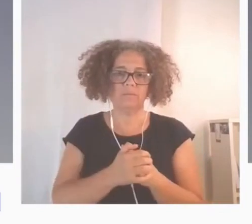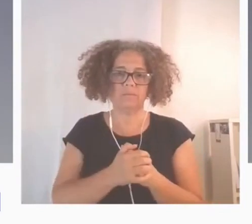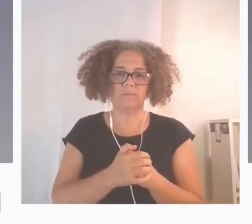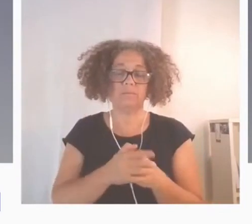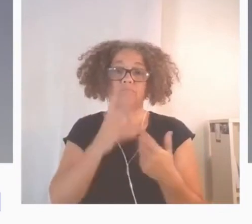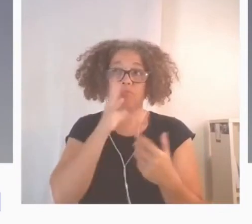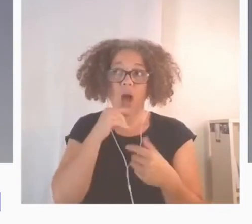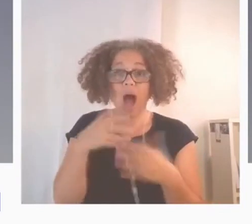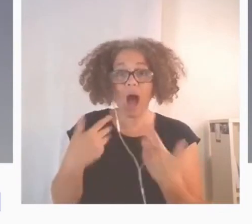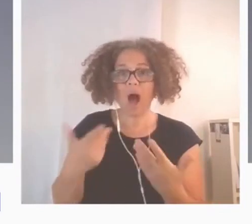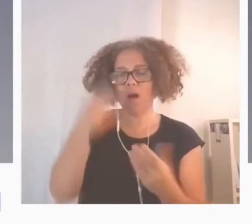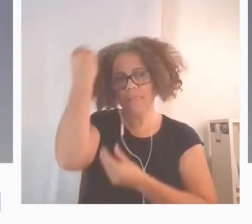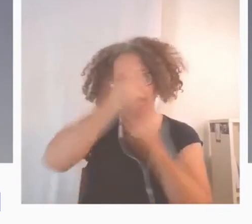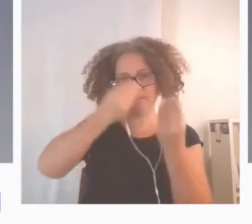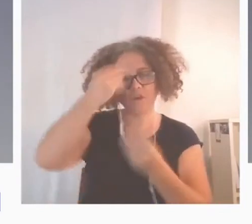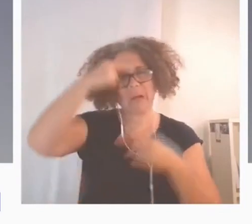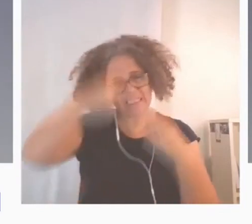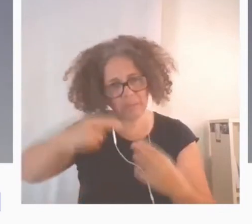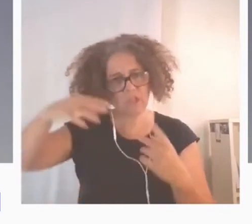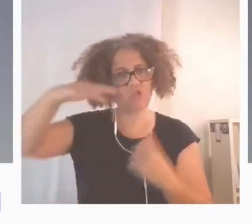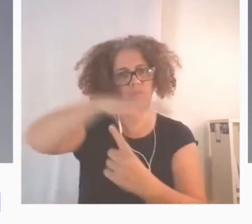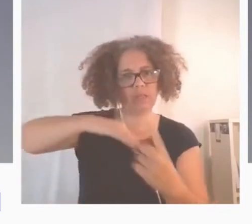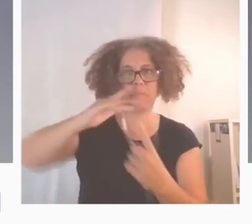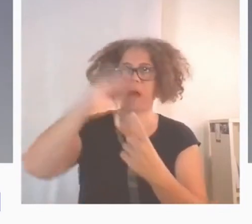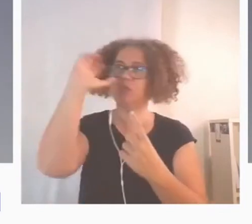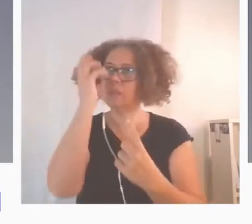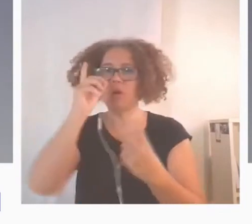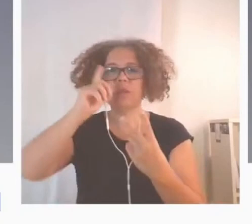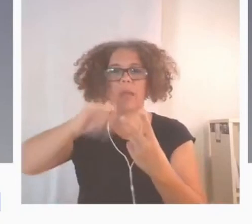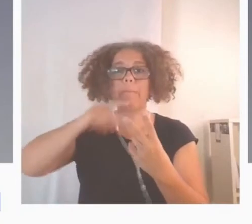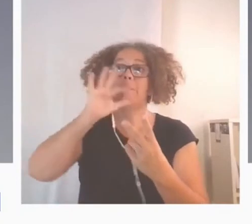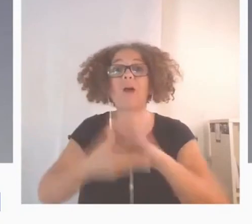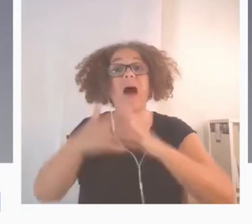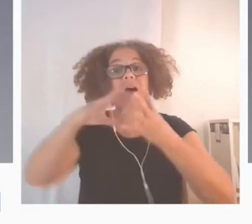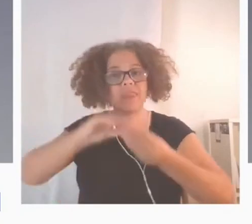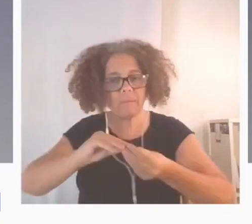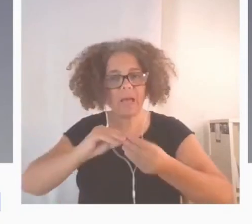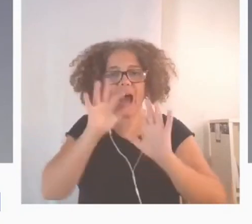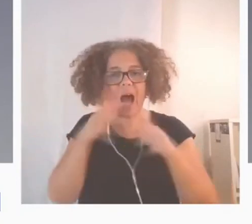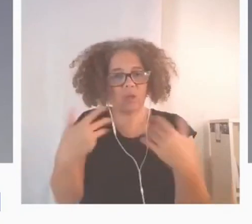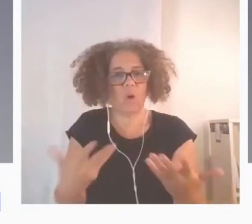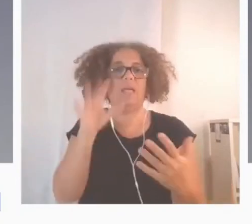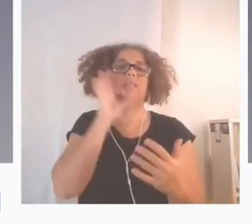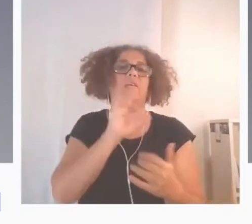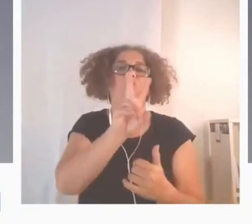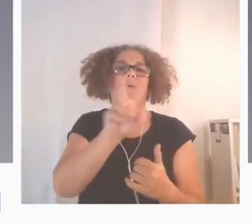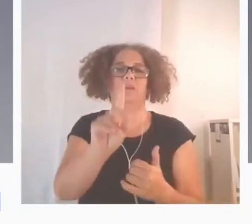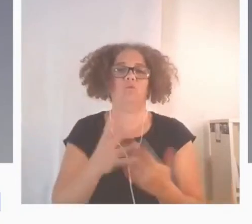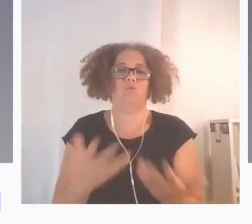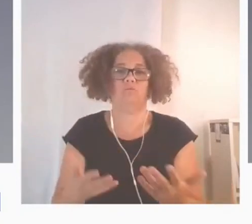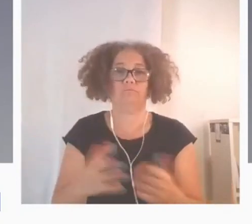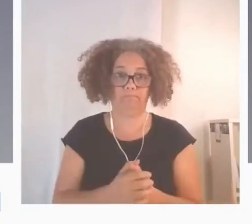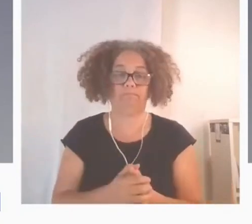más en ser más sostenibles, etcétera, pero adaptada al siglo XXI. Por eso tiene que ser de esta forma que